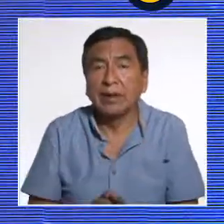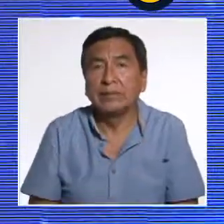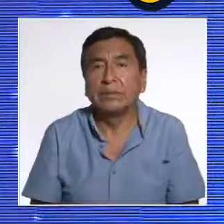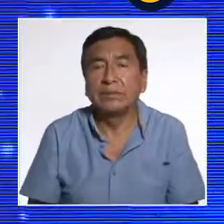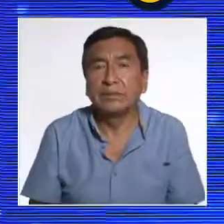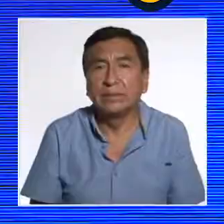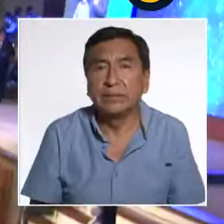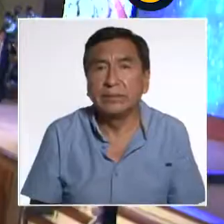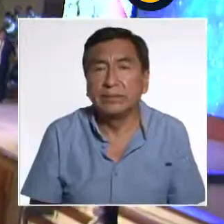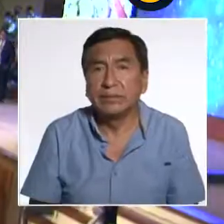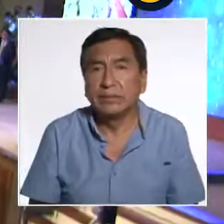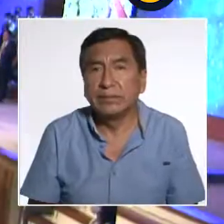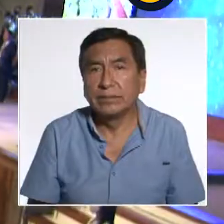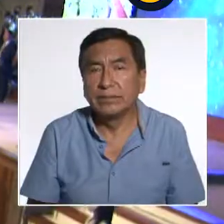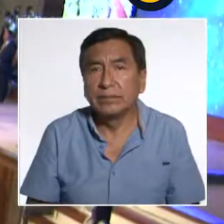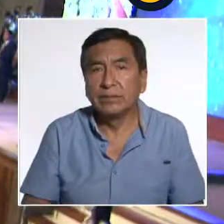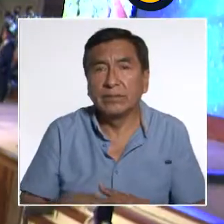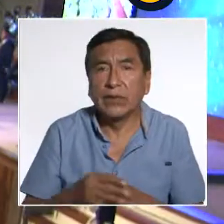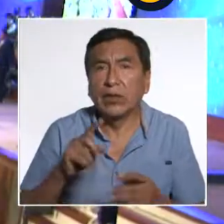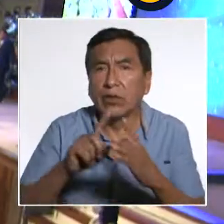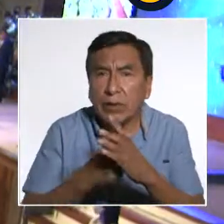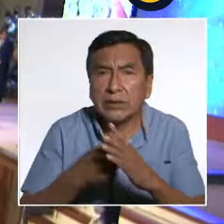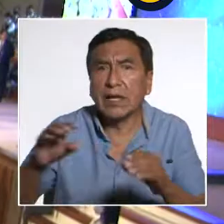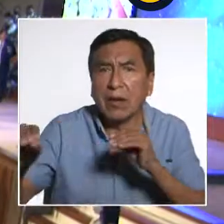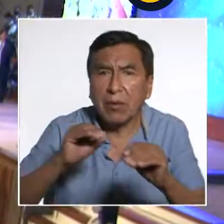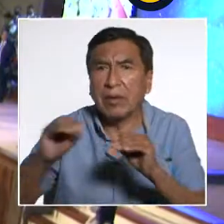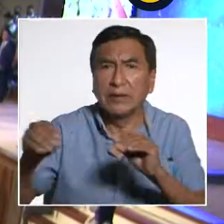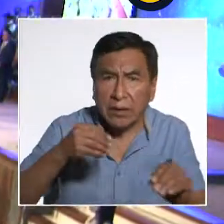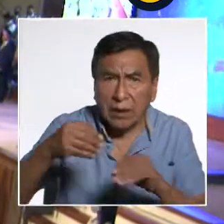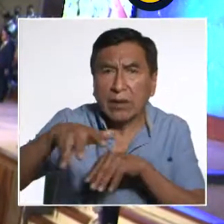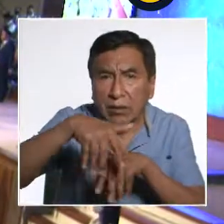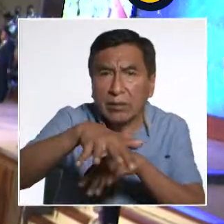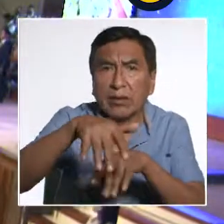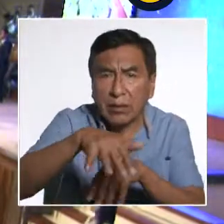moverse. Empiece a moverse, porque hoy Dios va